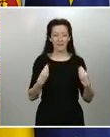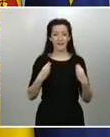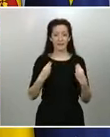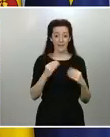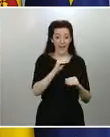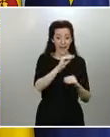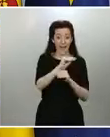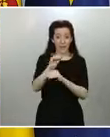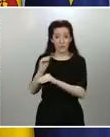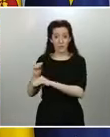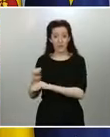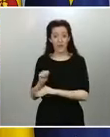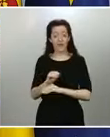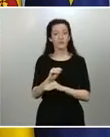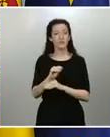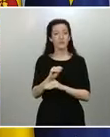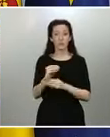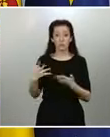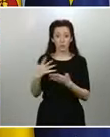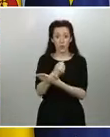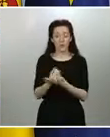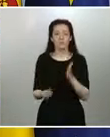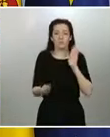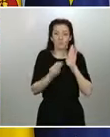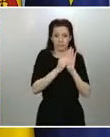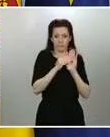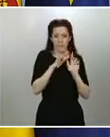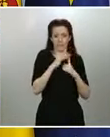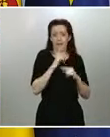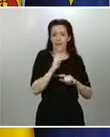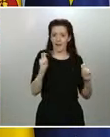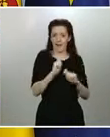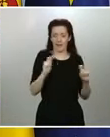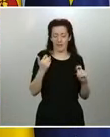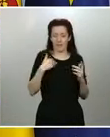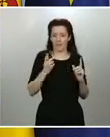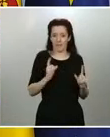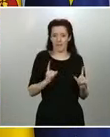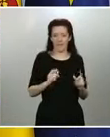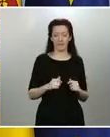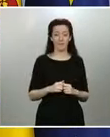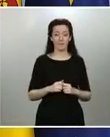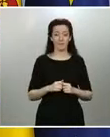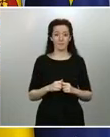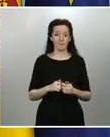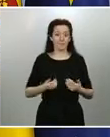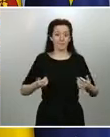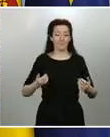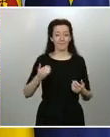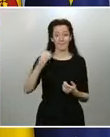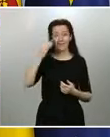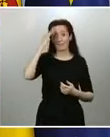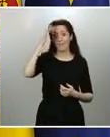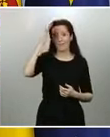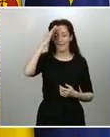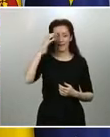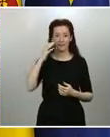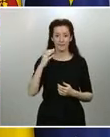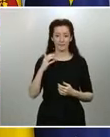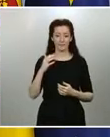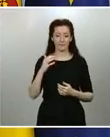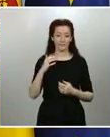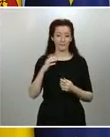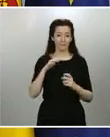este instrumento jurídico yo solo quiero que podamos ver cómo sería si al día siguiente el decreto de alarma